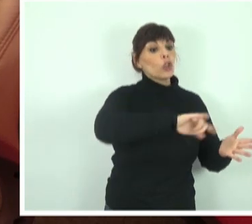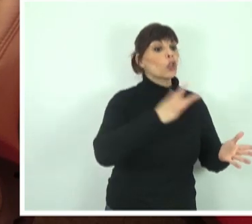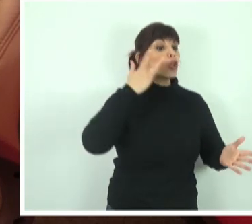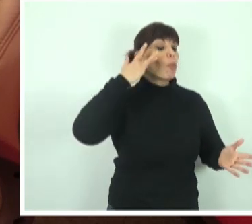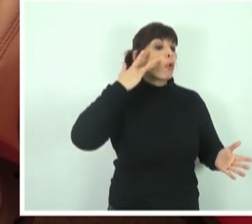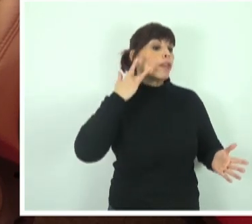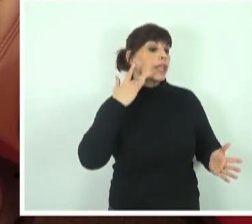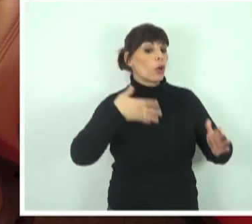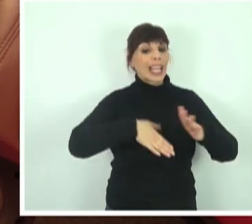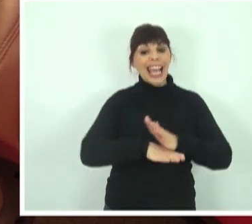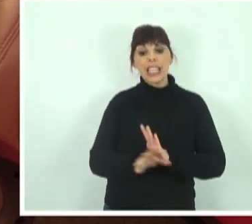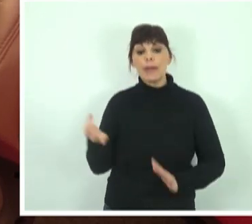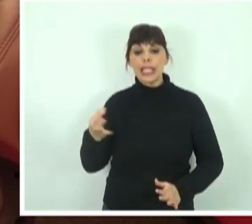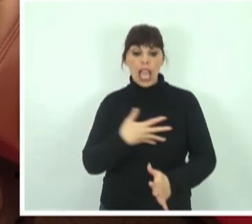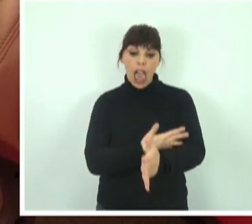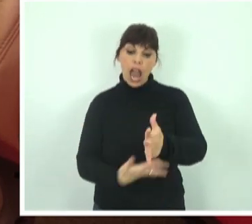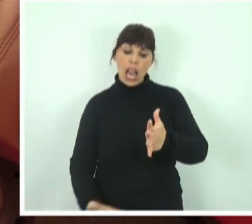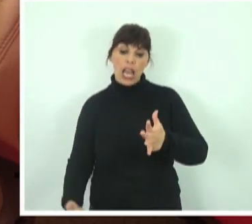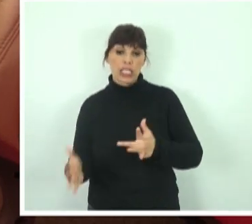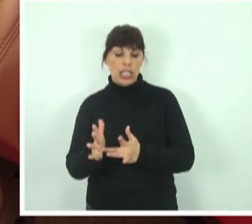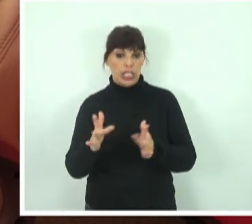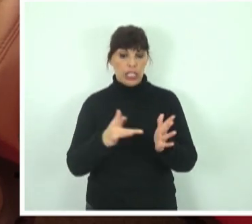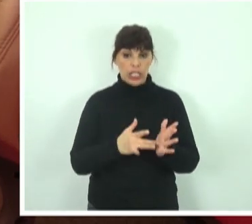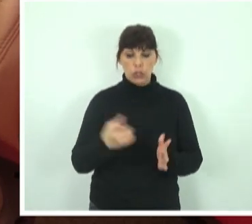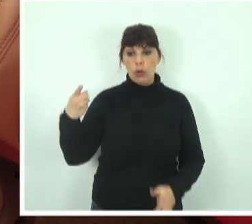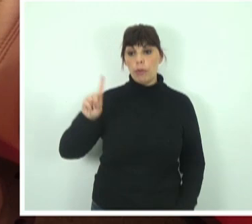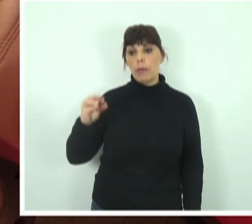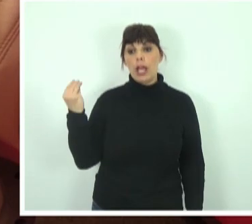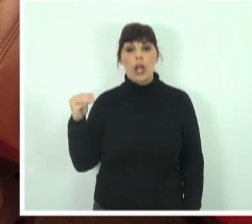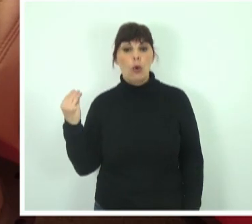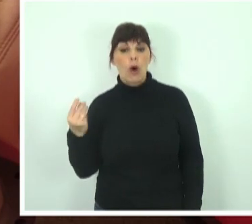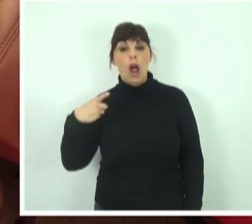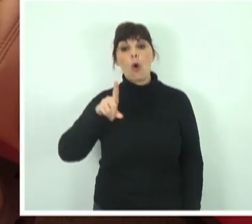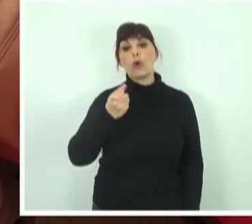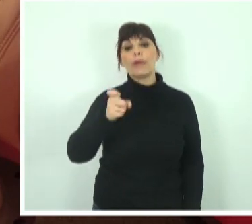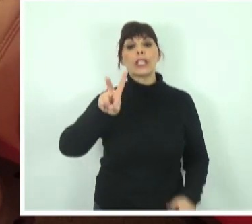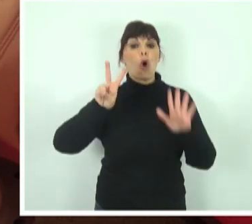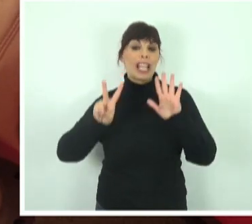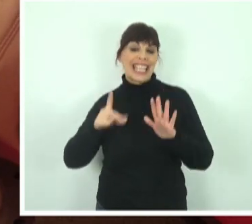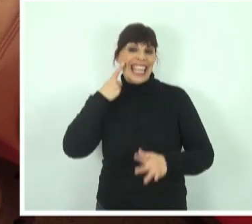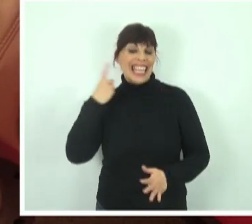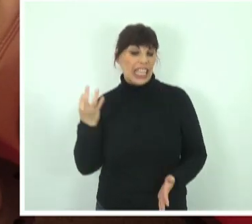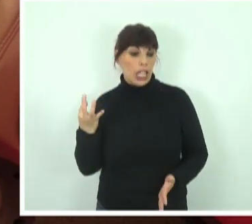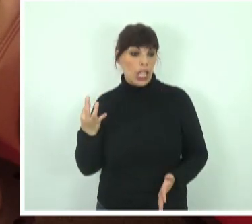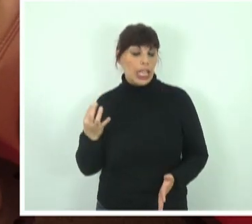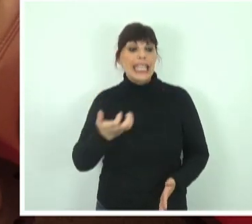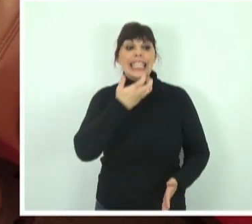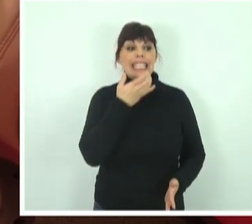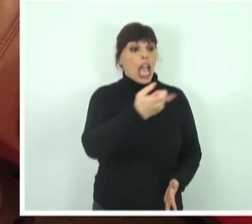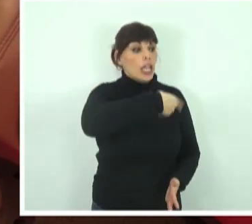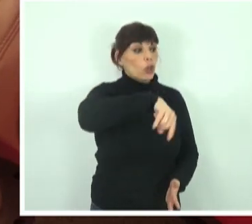Lo dice primera carta de Juan, capítulo 1, versículo 7. Si andamos en la